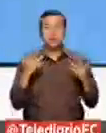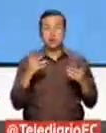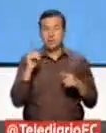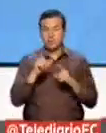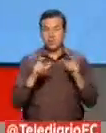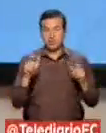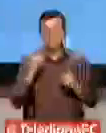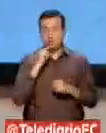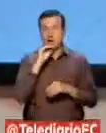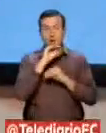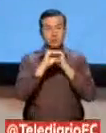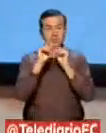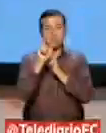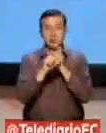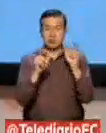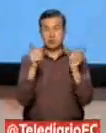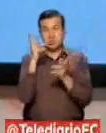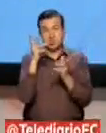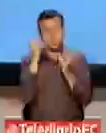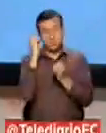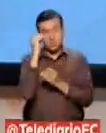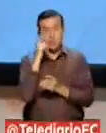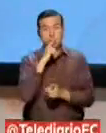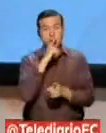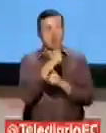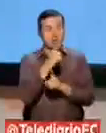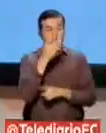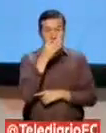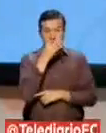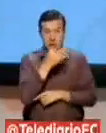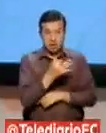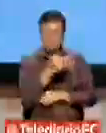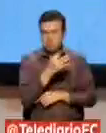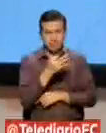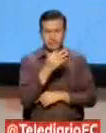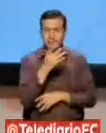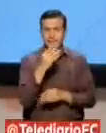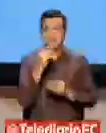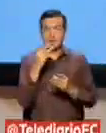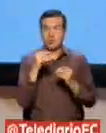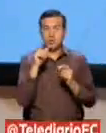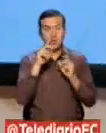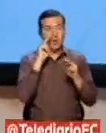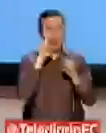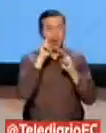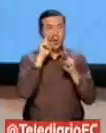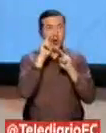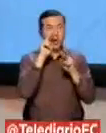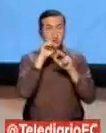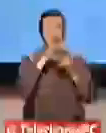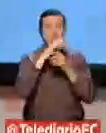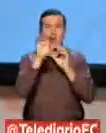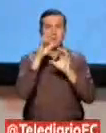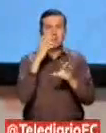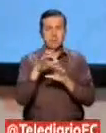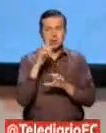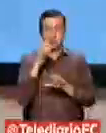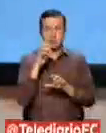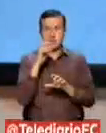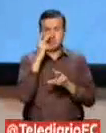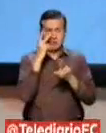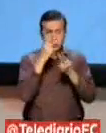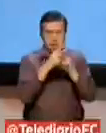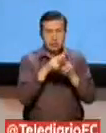creer a la gente que probablemente esa información es verdadera, pero que además tiene mucha aceptación porque todo el mundo la comparte sin darse el trabajo